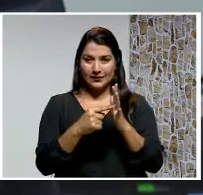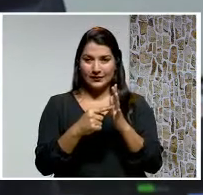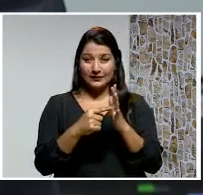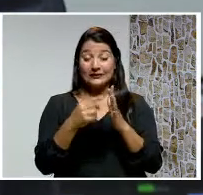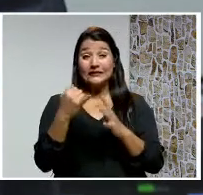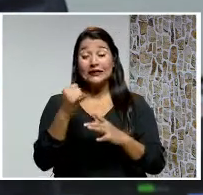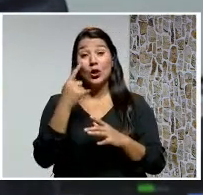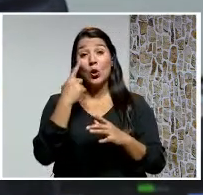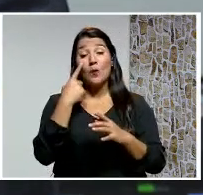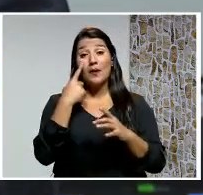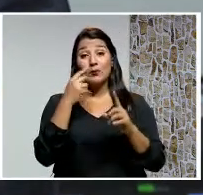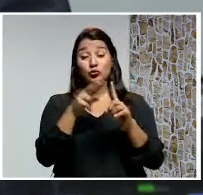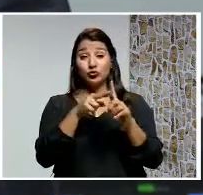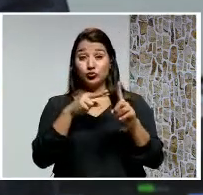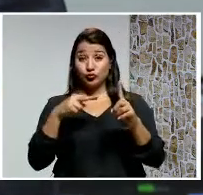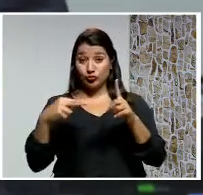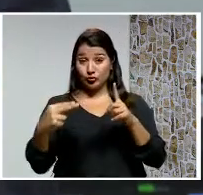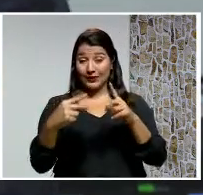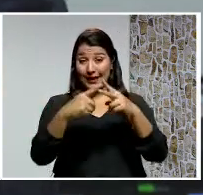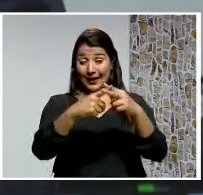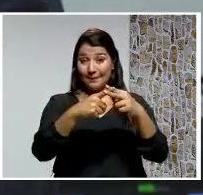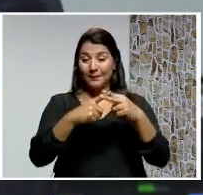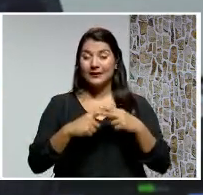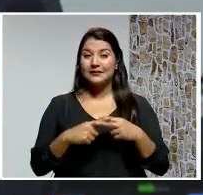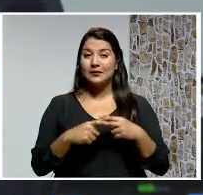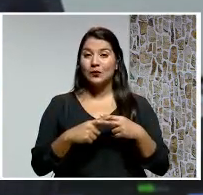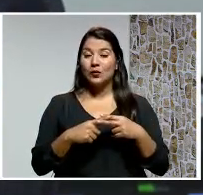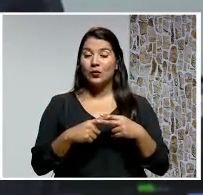del el crédito que queda,